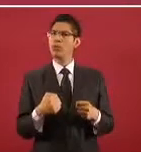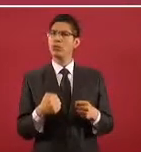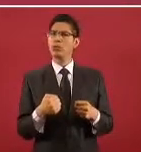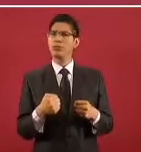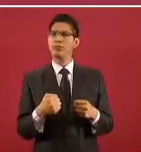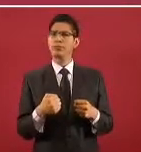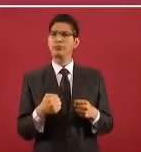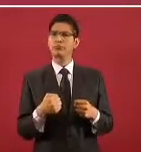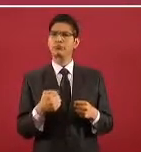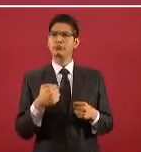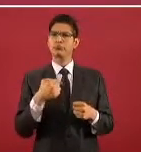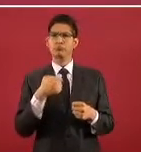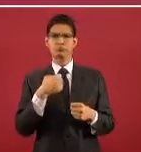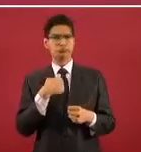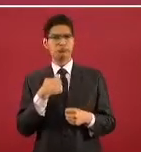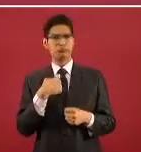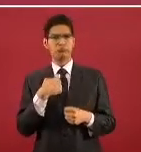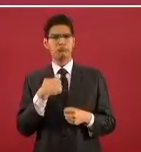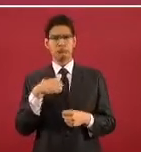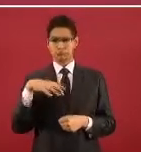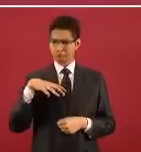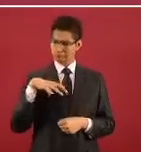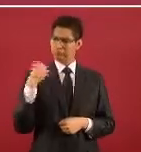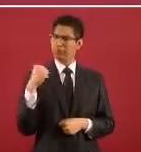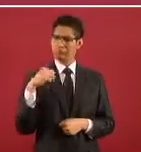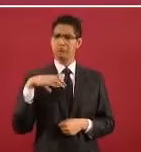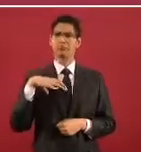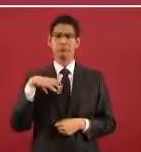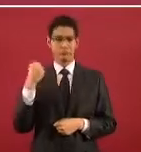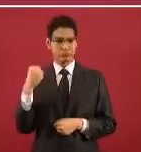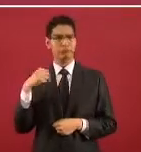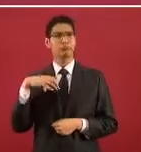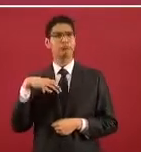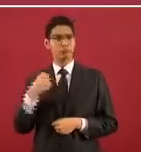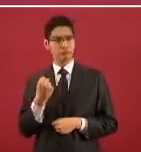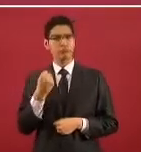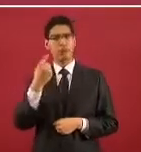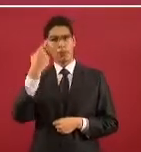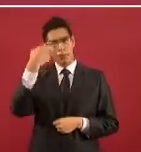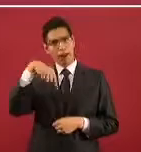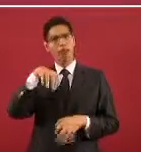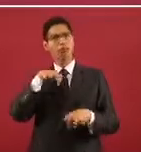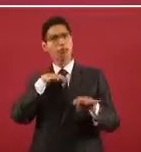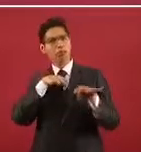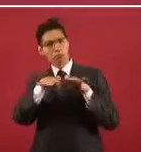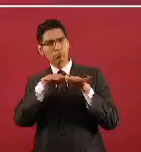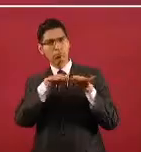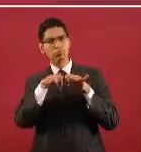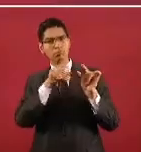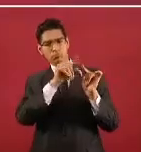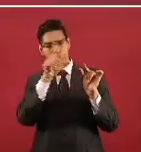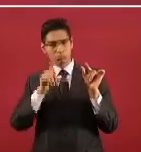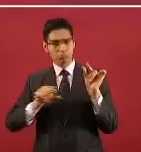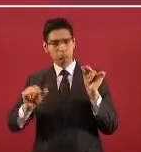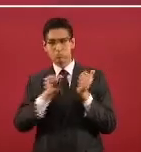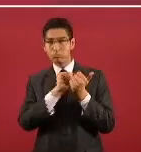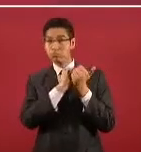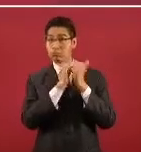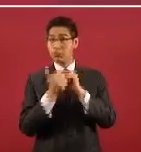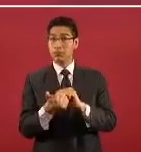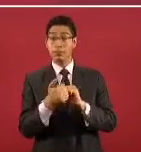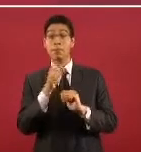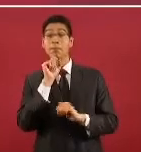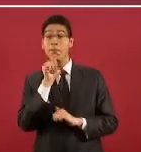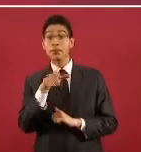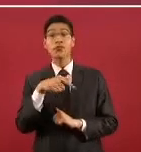estoy luchando por una causa justa, que es la transformación del país, por acabar con